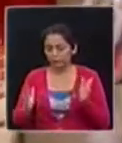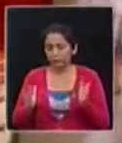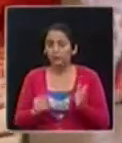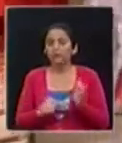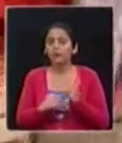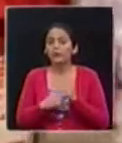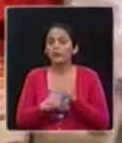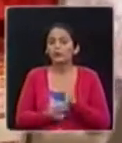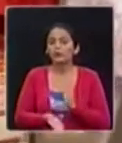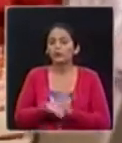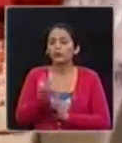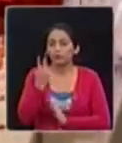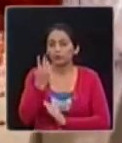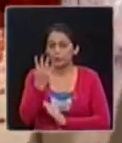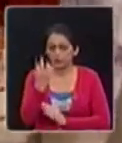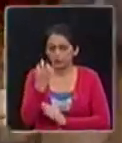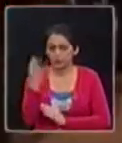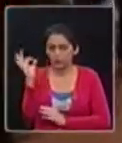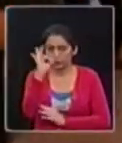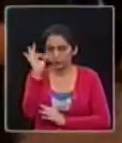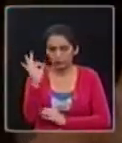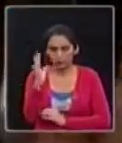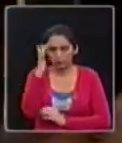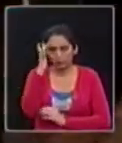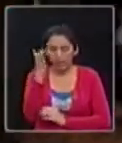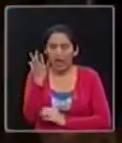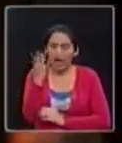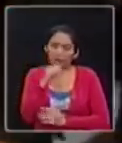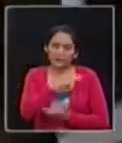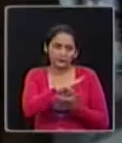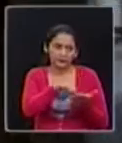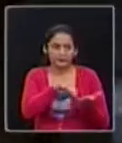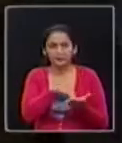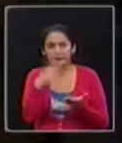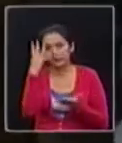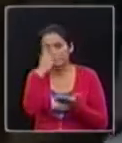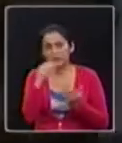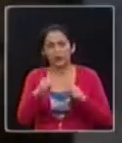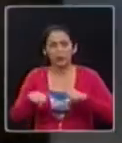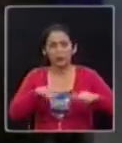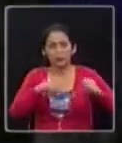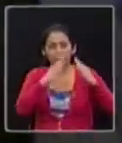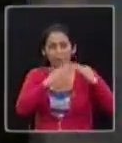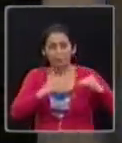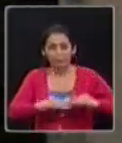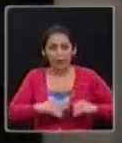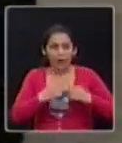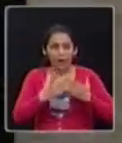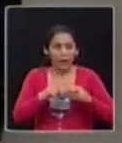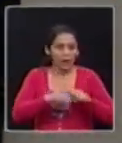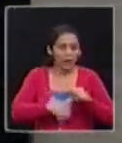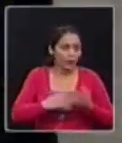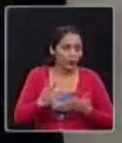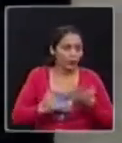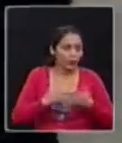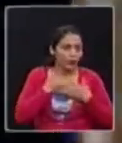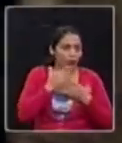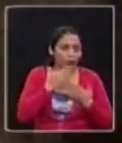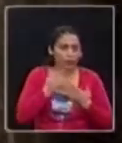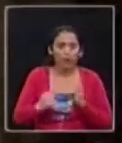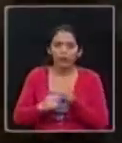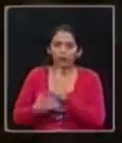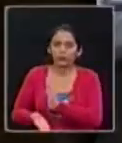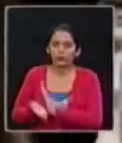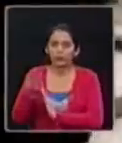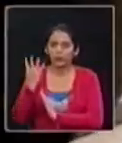establecido por la Ley de Solidaridad para ayudar en la reconstrucción de Manabí y Esmeraldas por el terremoto del 16 de abril del año pasado, el